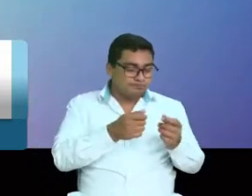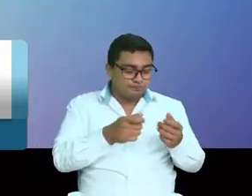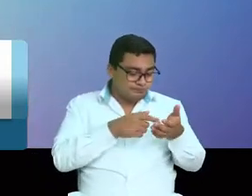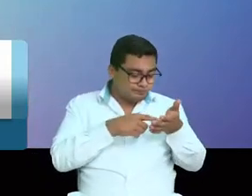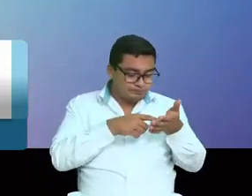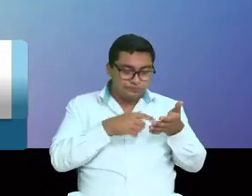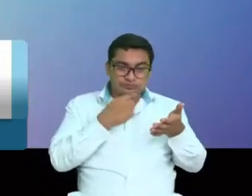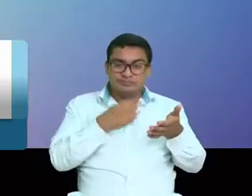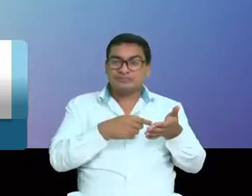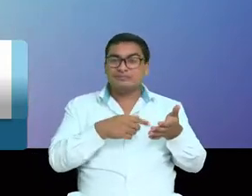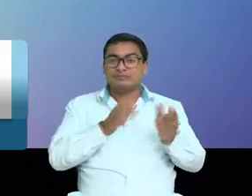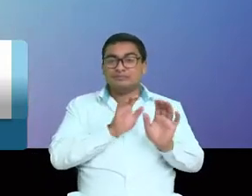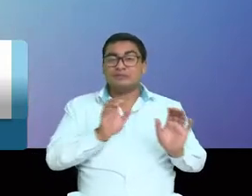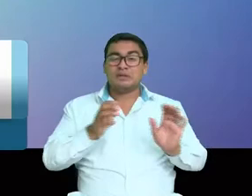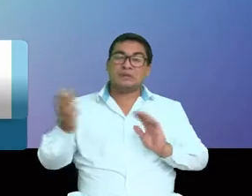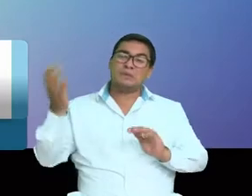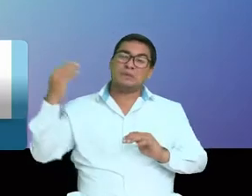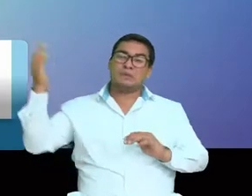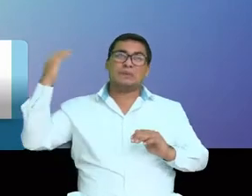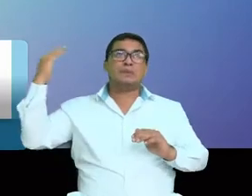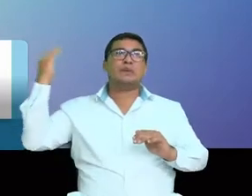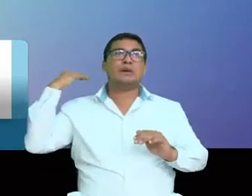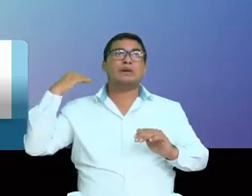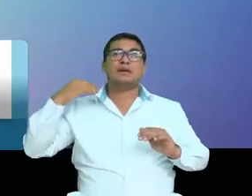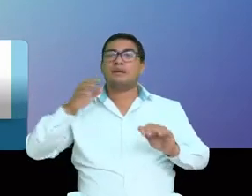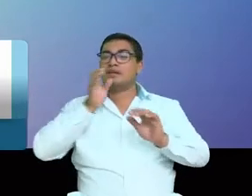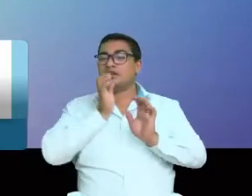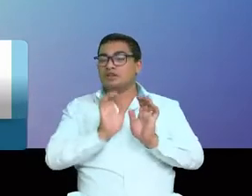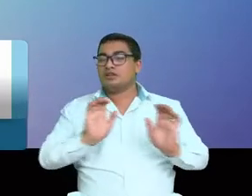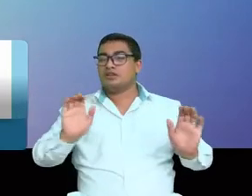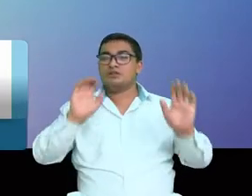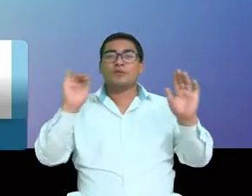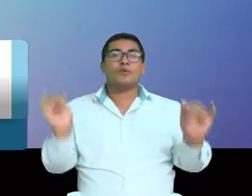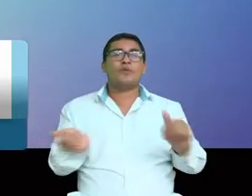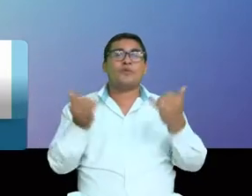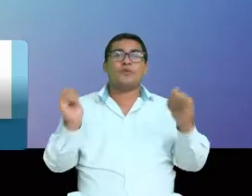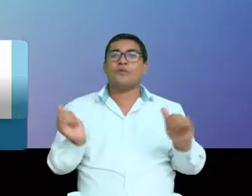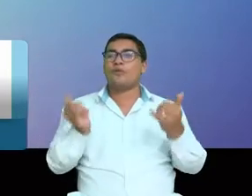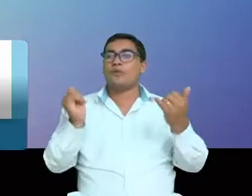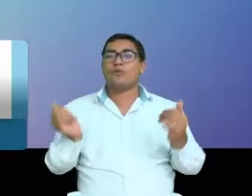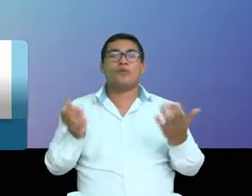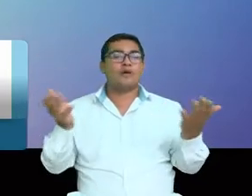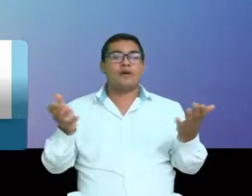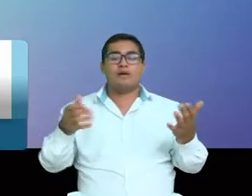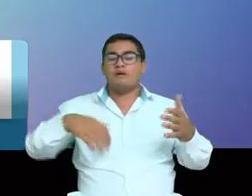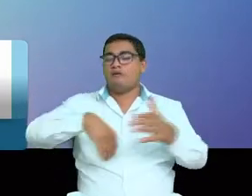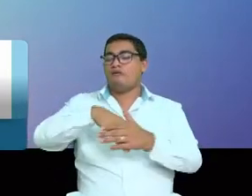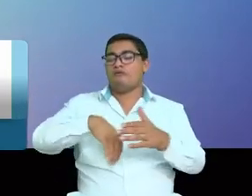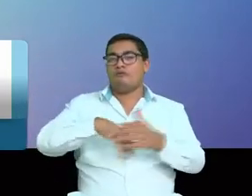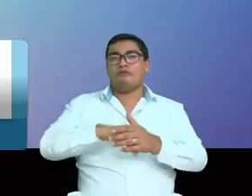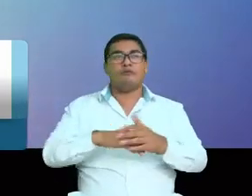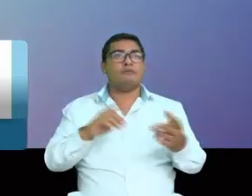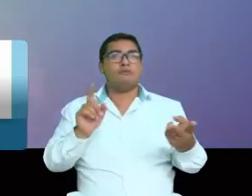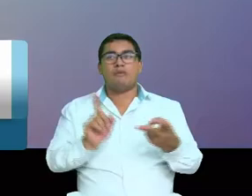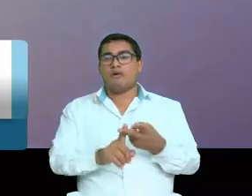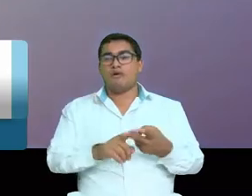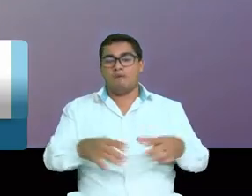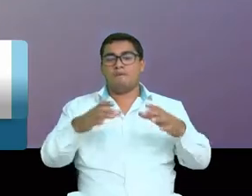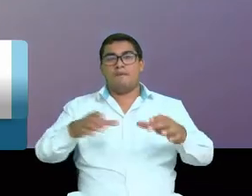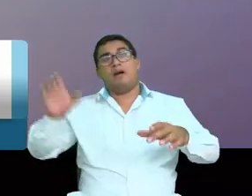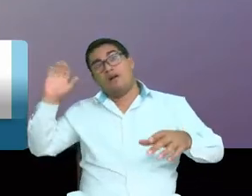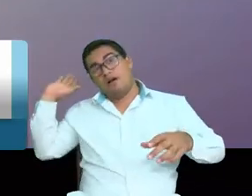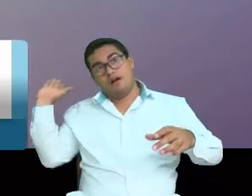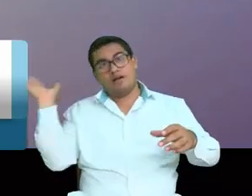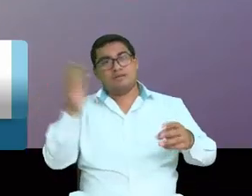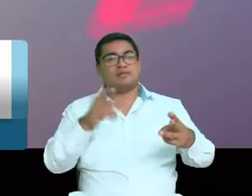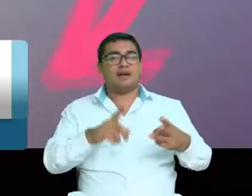Antes... había mucha actividad física en juegos de físico, el macho parado, sí, el arriba,